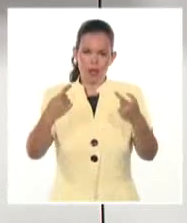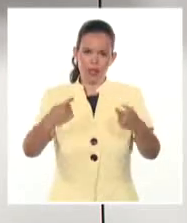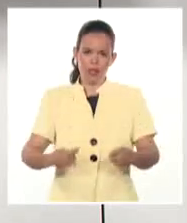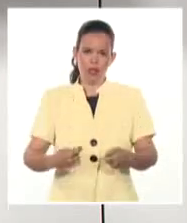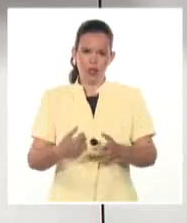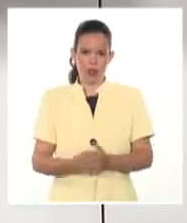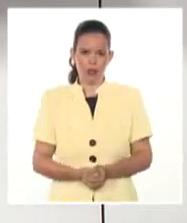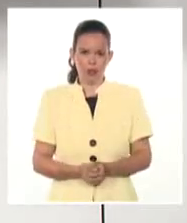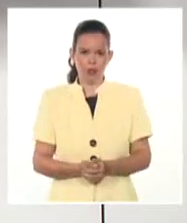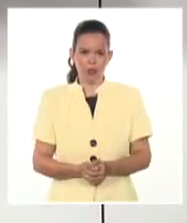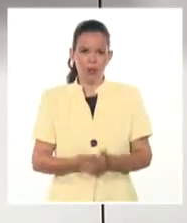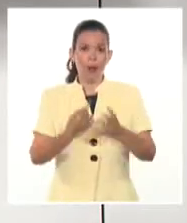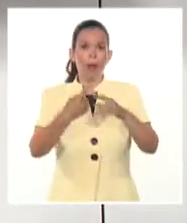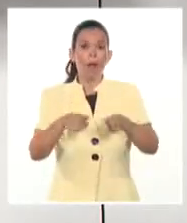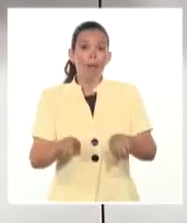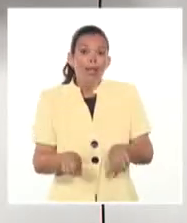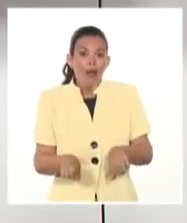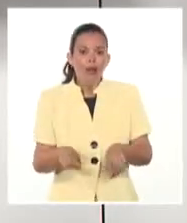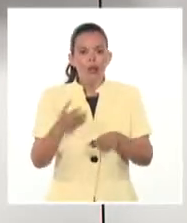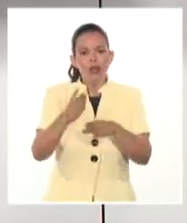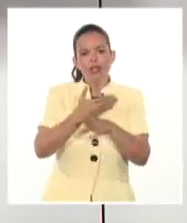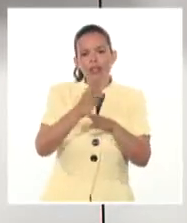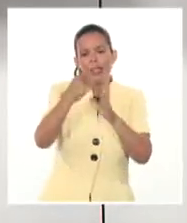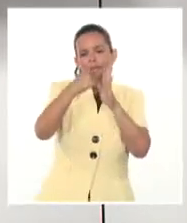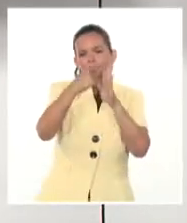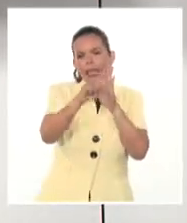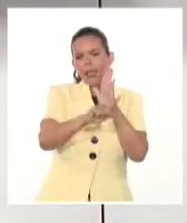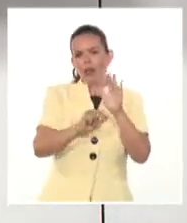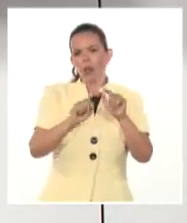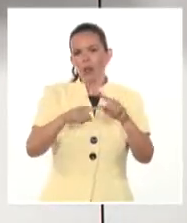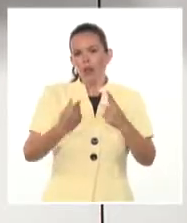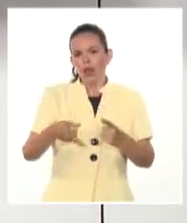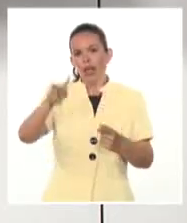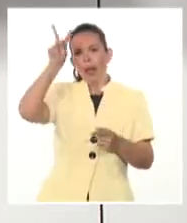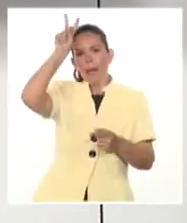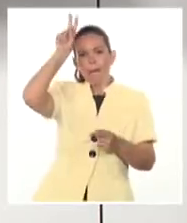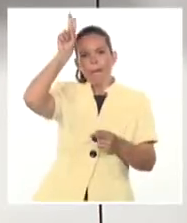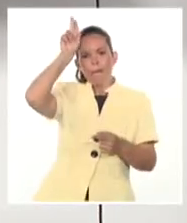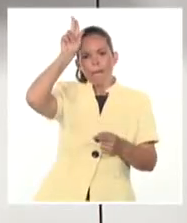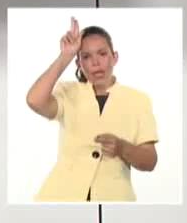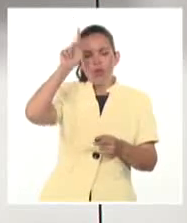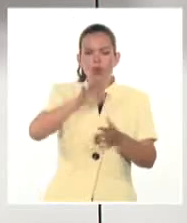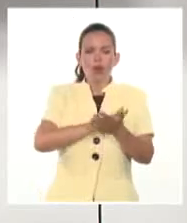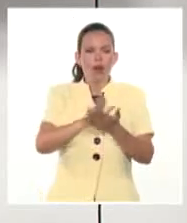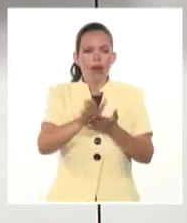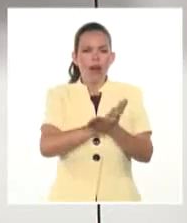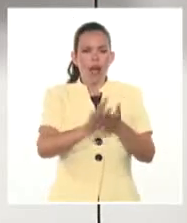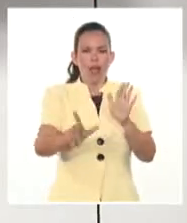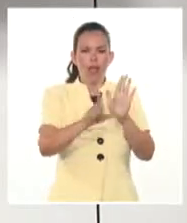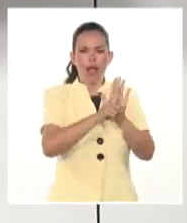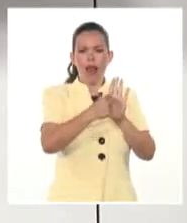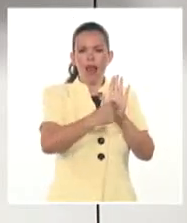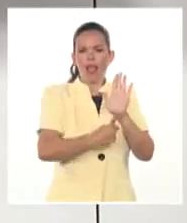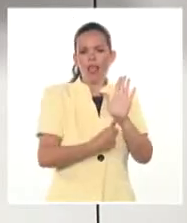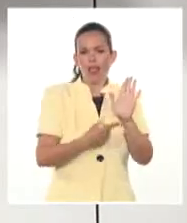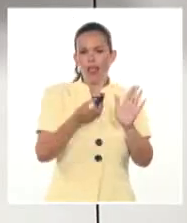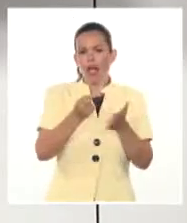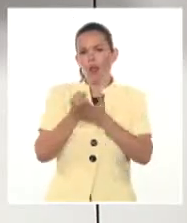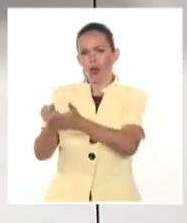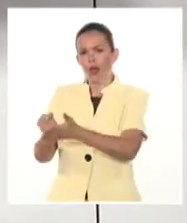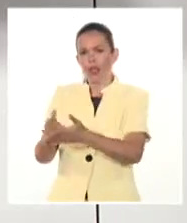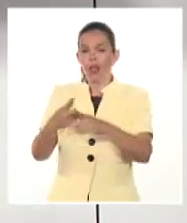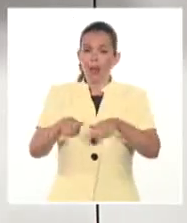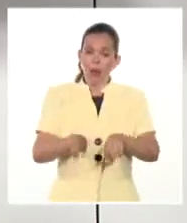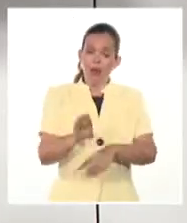sí, pero con la sutil diferencia que en Perú no hay ningún artículo en la Carta Magna que lo ampare, y en Ecuador sí.